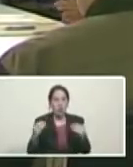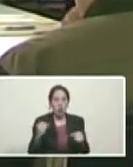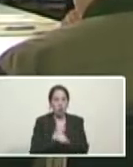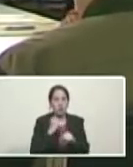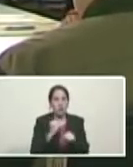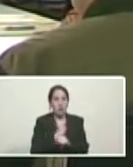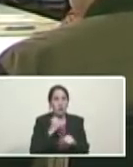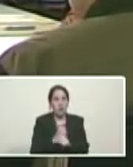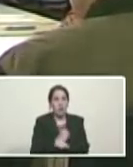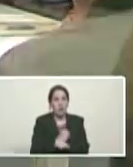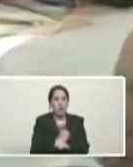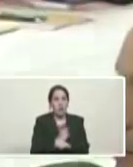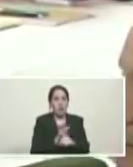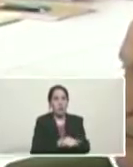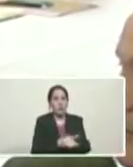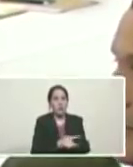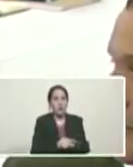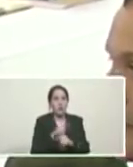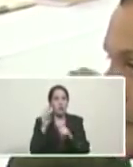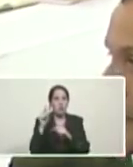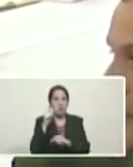queridos armados